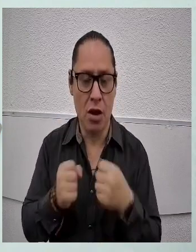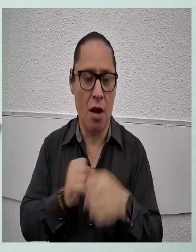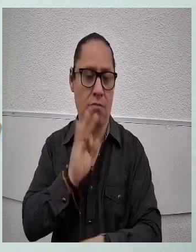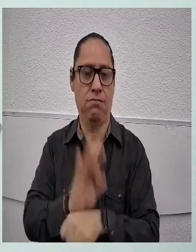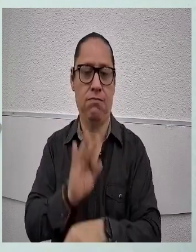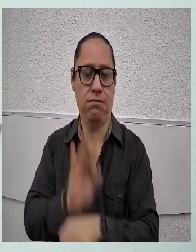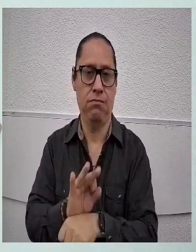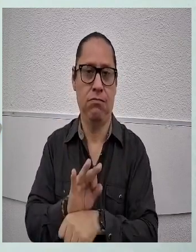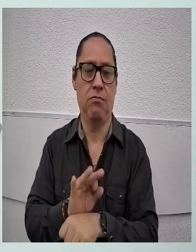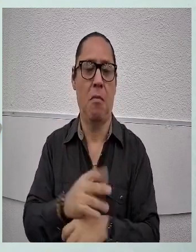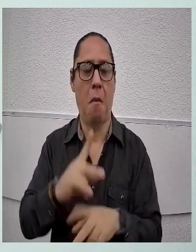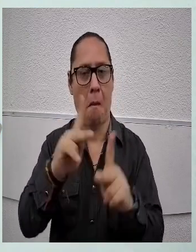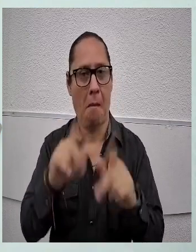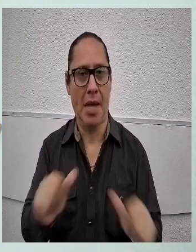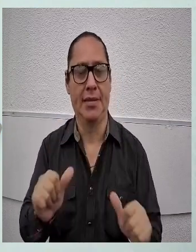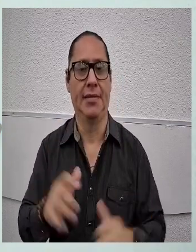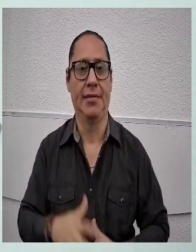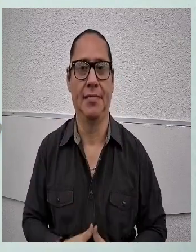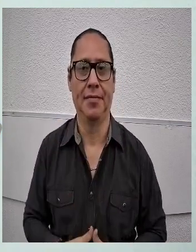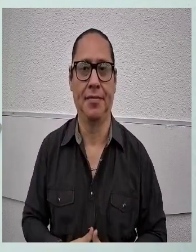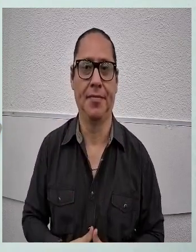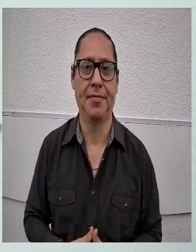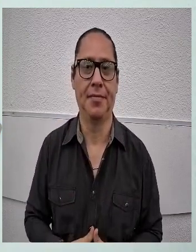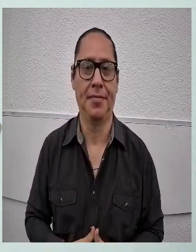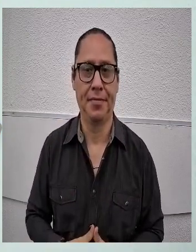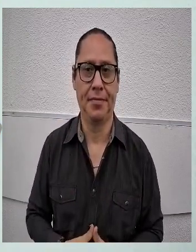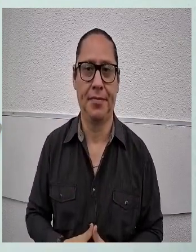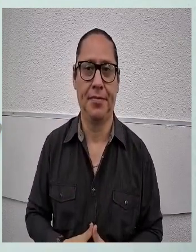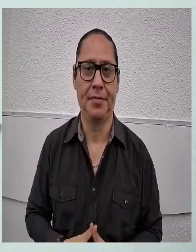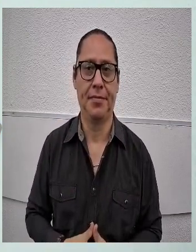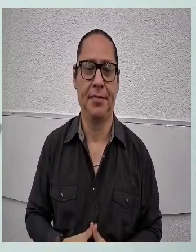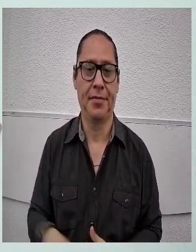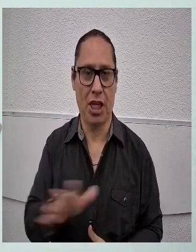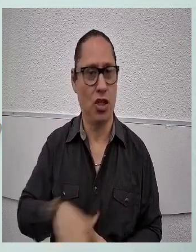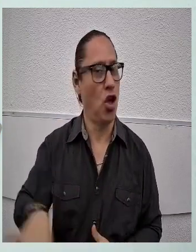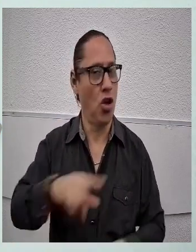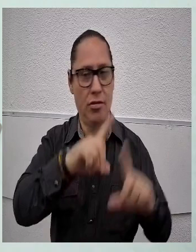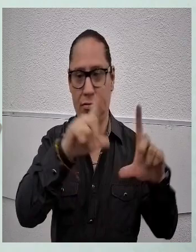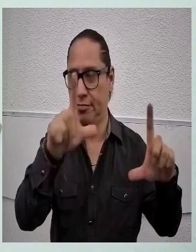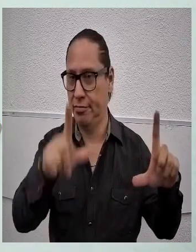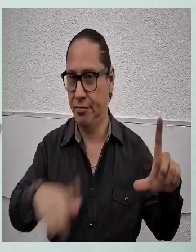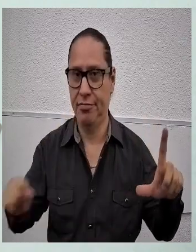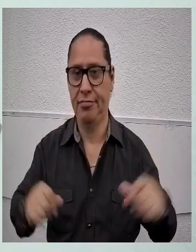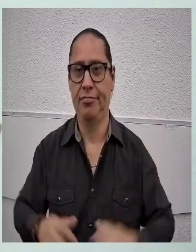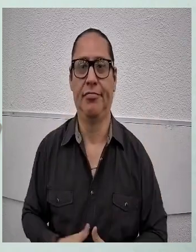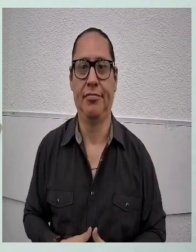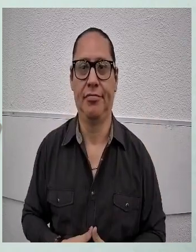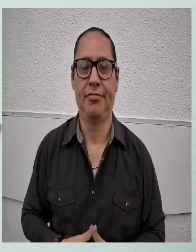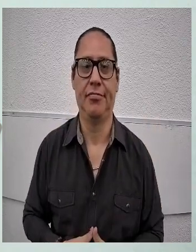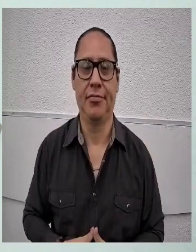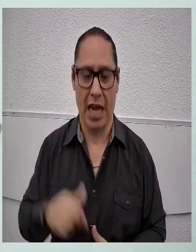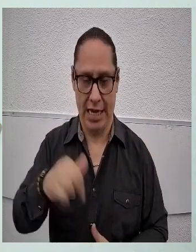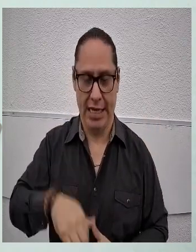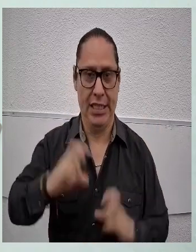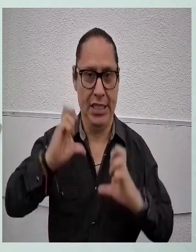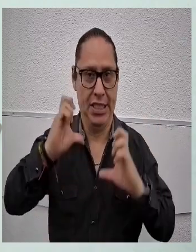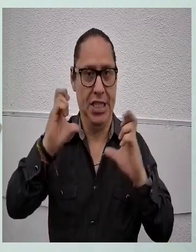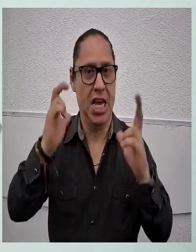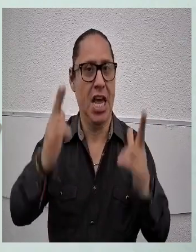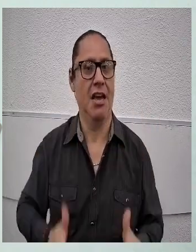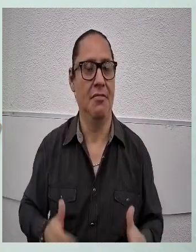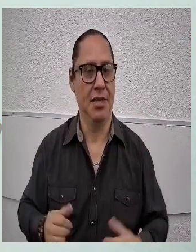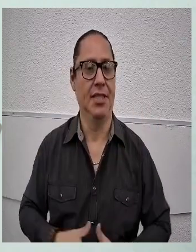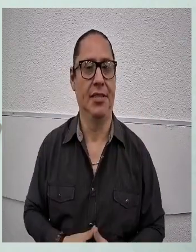electoral pacífica de las y los mexicanos de las y los chapanecos